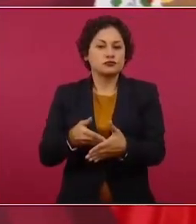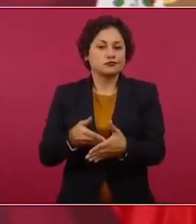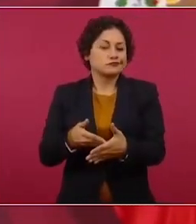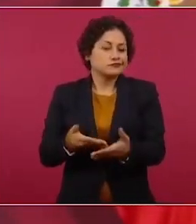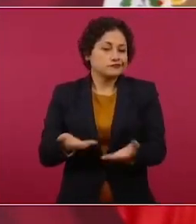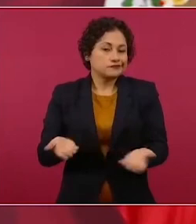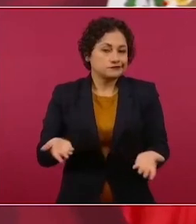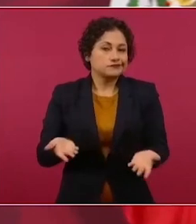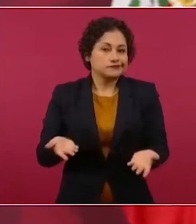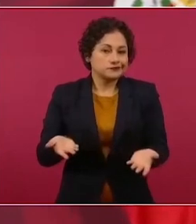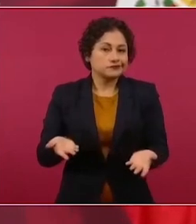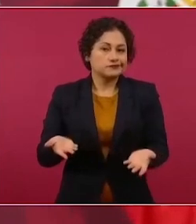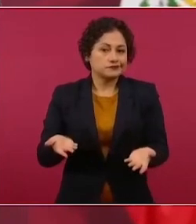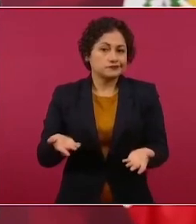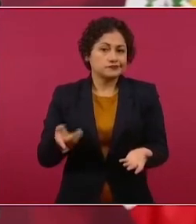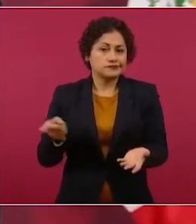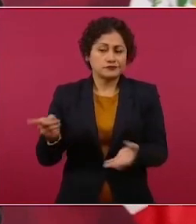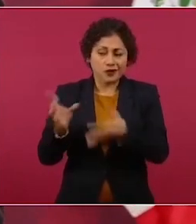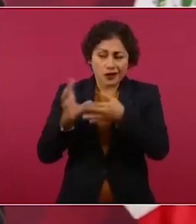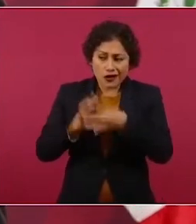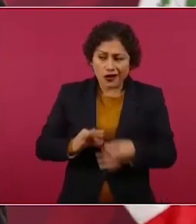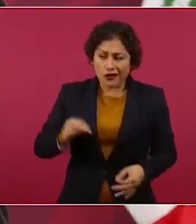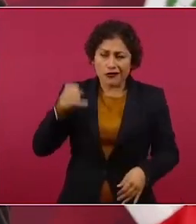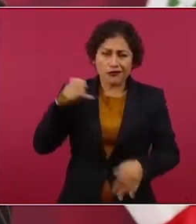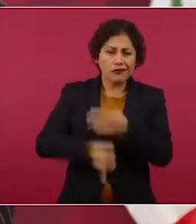sin ninguna justificación.